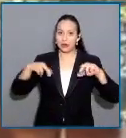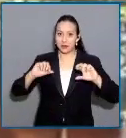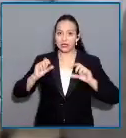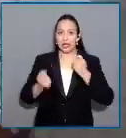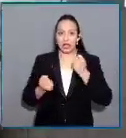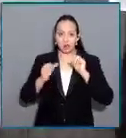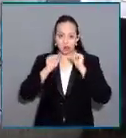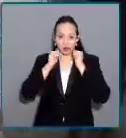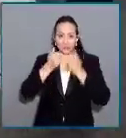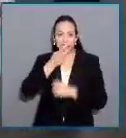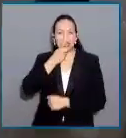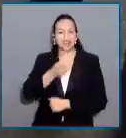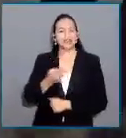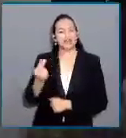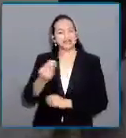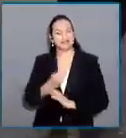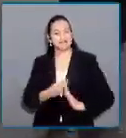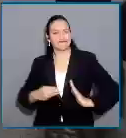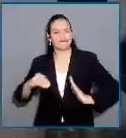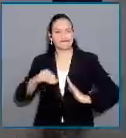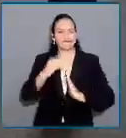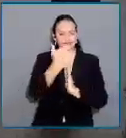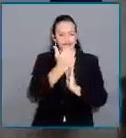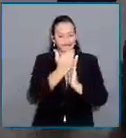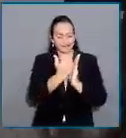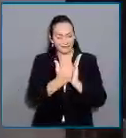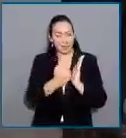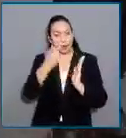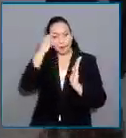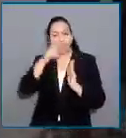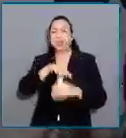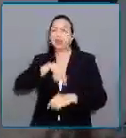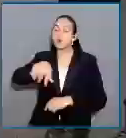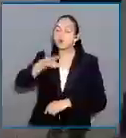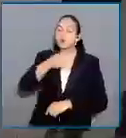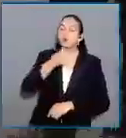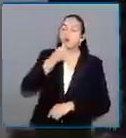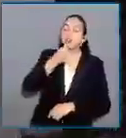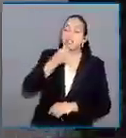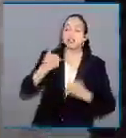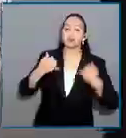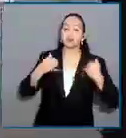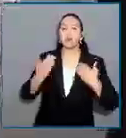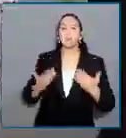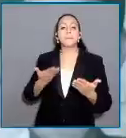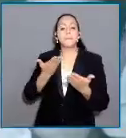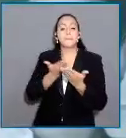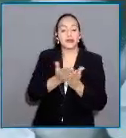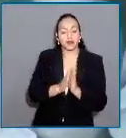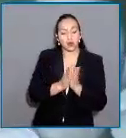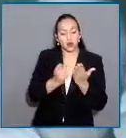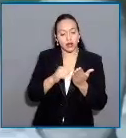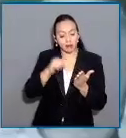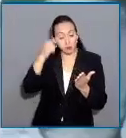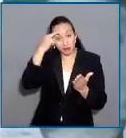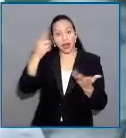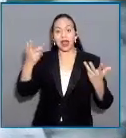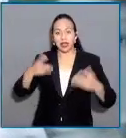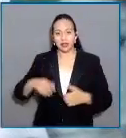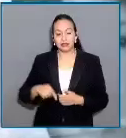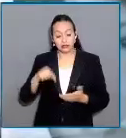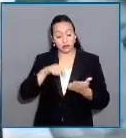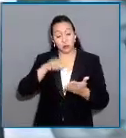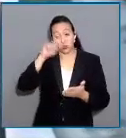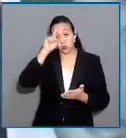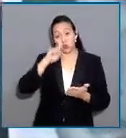protocolo adicional para la búsqueda de niñas, niños y adolescentes al presentar una guía para su aplicación. Destacaron que en cualquier caso